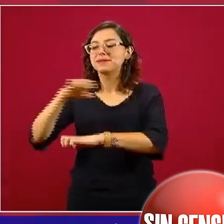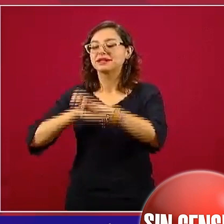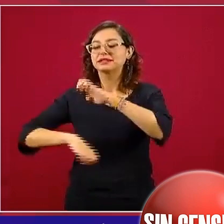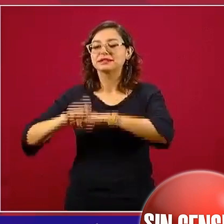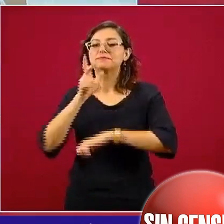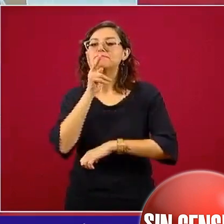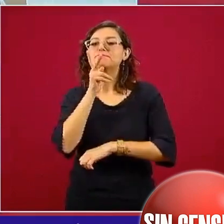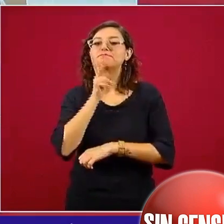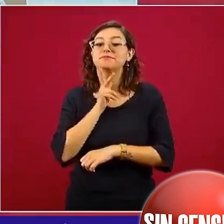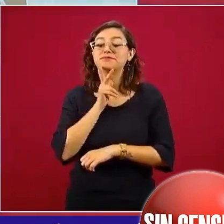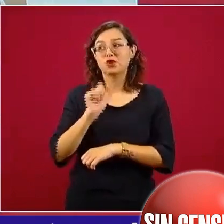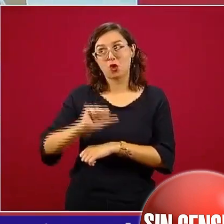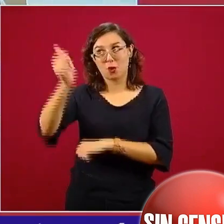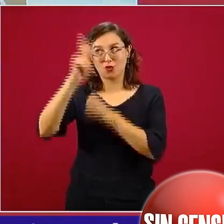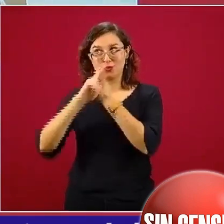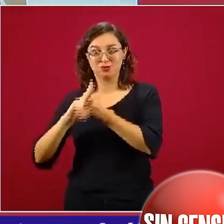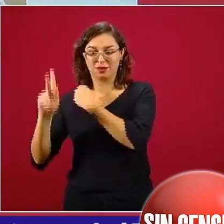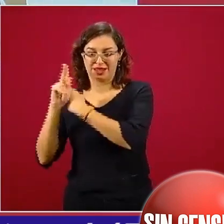las empresas extranjeras,